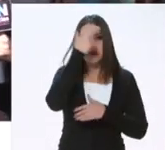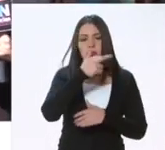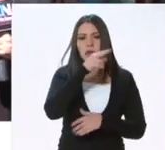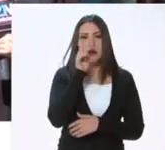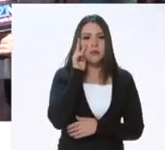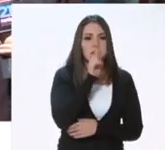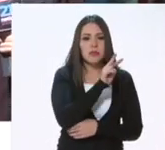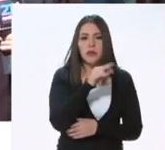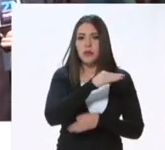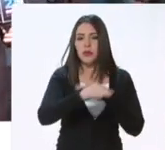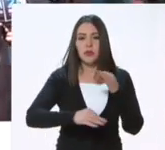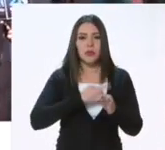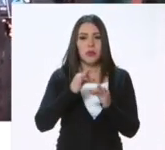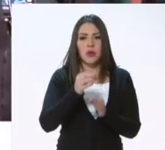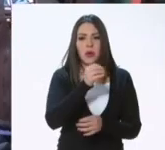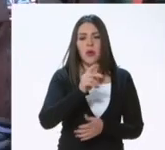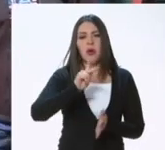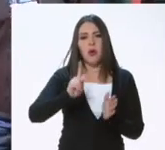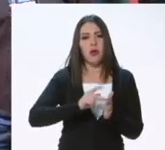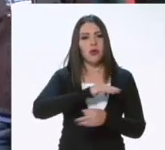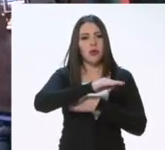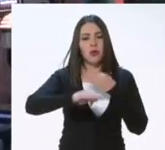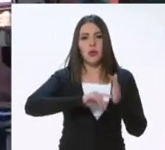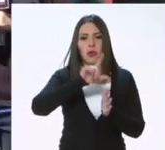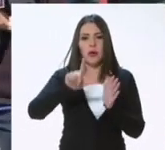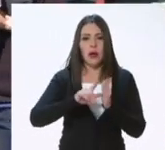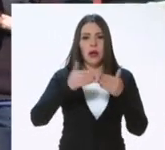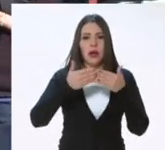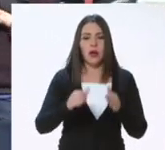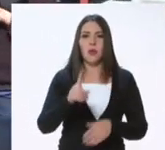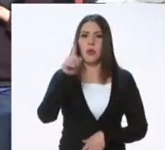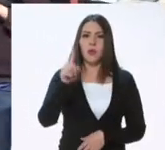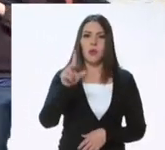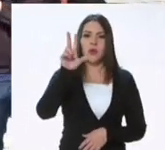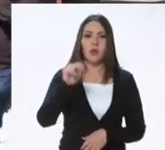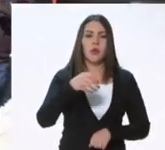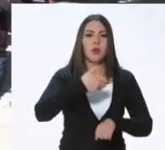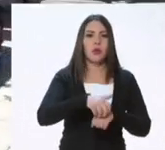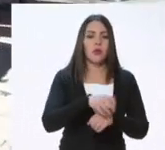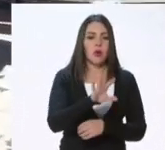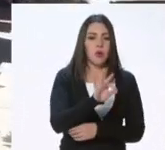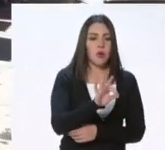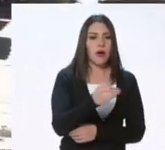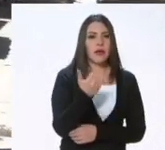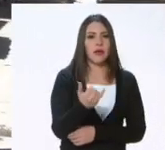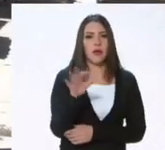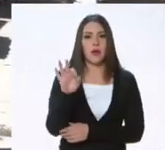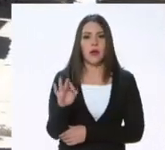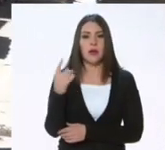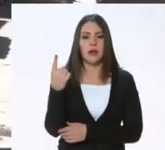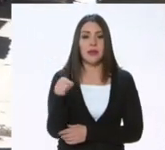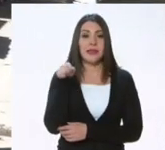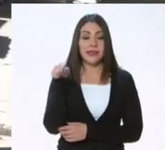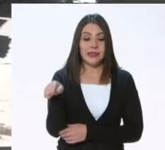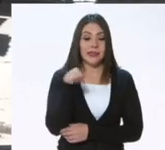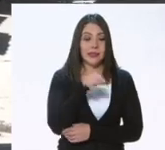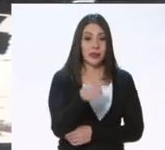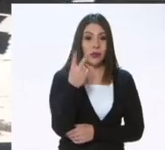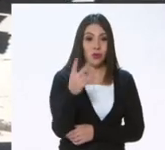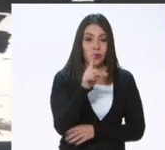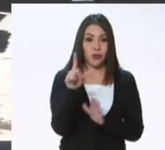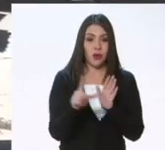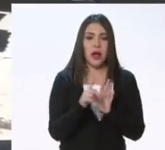los locales fueron reabiertos, excepto el 40 y el 41, donde se encontró la toma